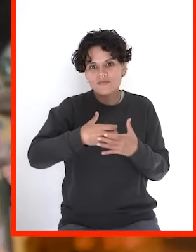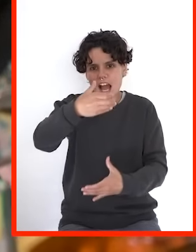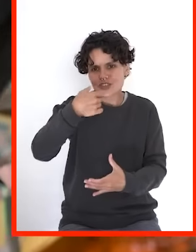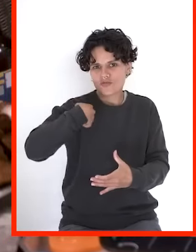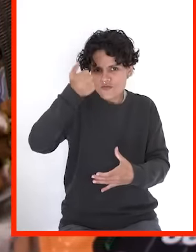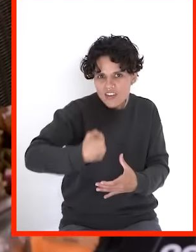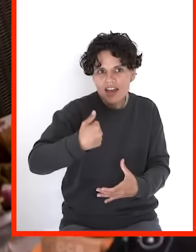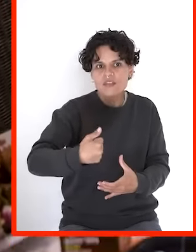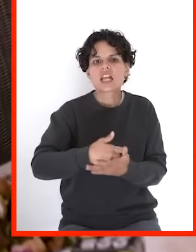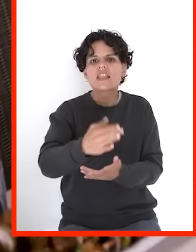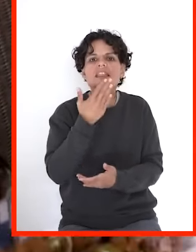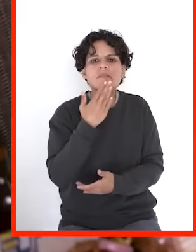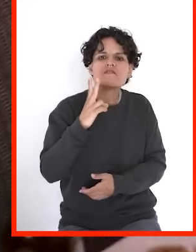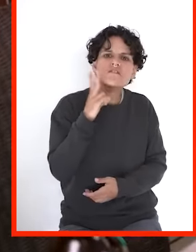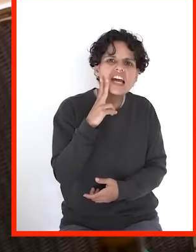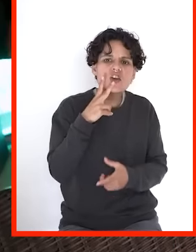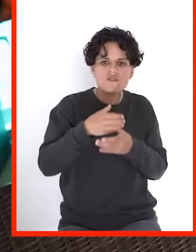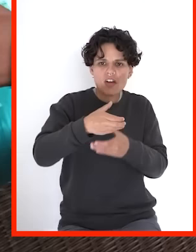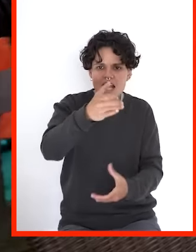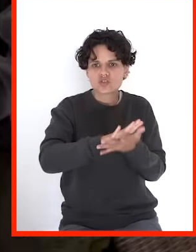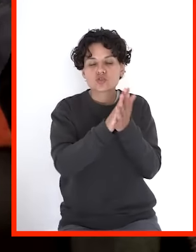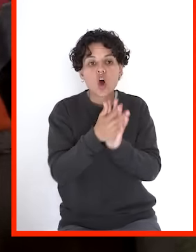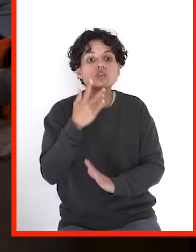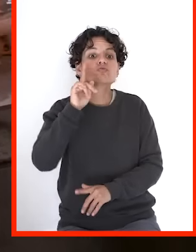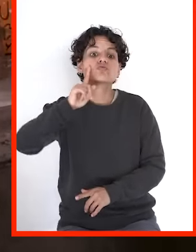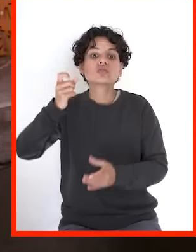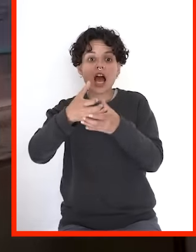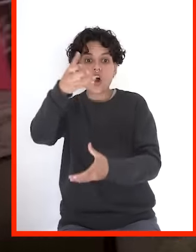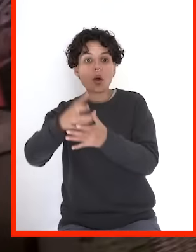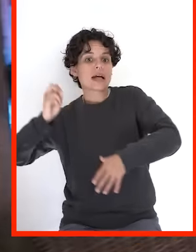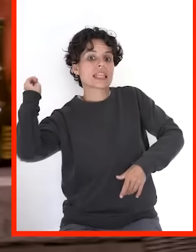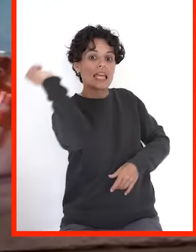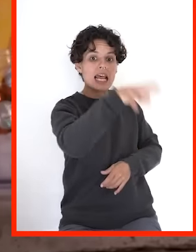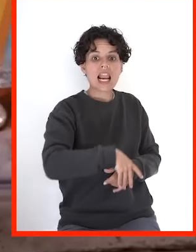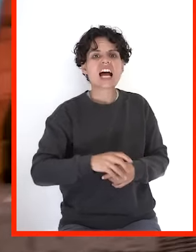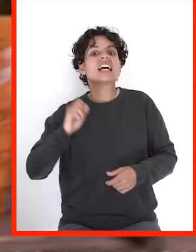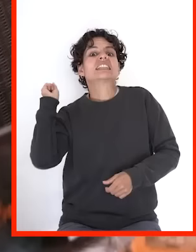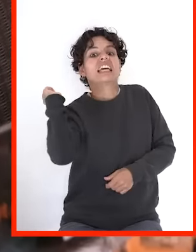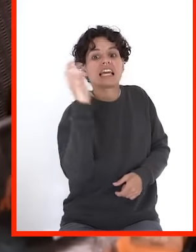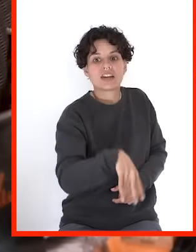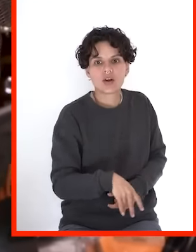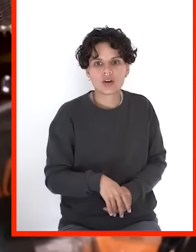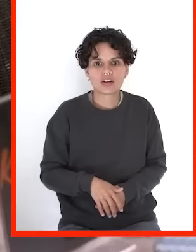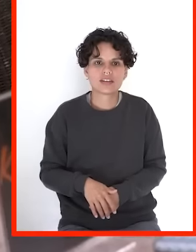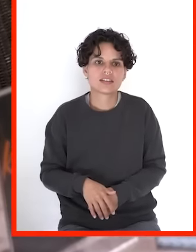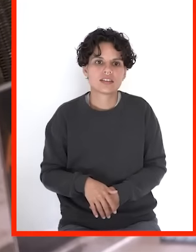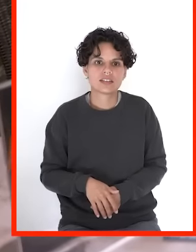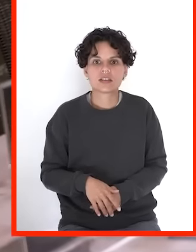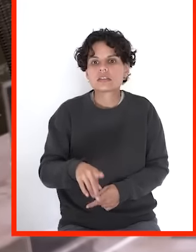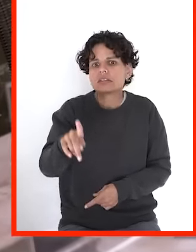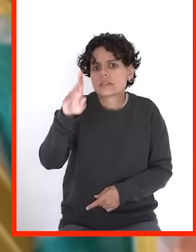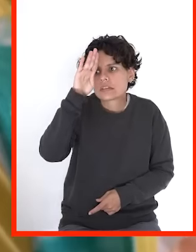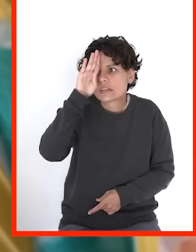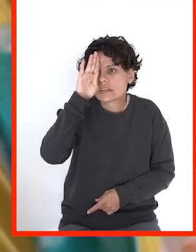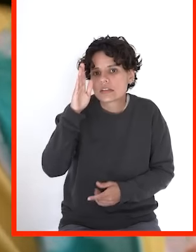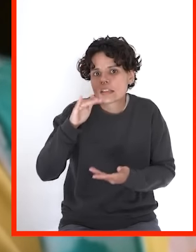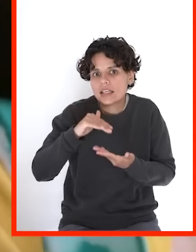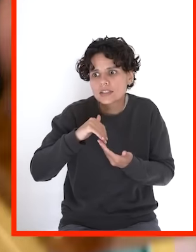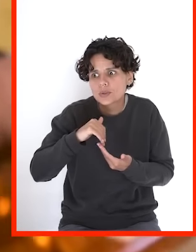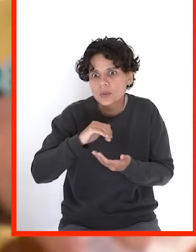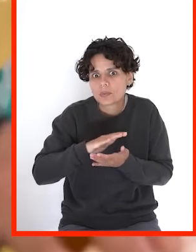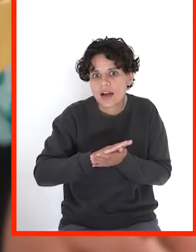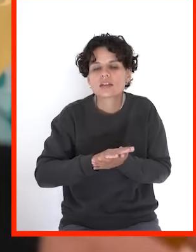todo. En vaso, vino en vaso, ¿no? Todo el vaso, weón. Tira la copa para allá también. No. ¡La tiro! Perdón, Blanquita. Usted igual